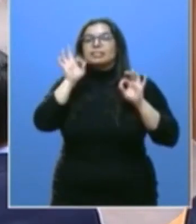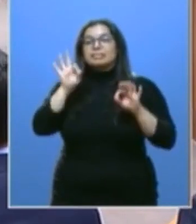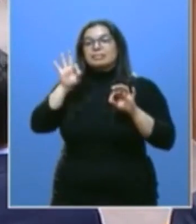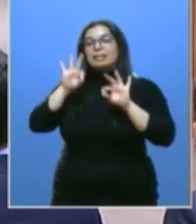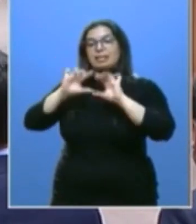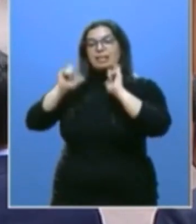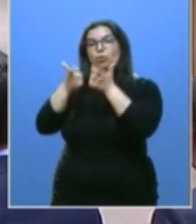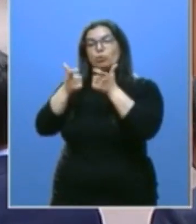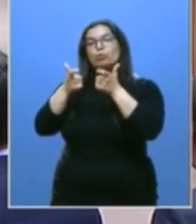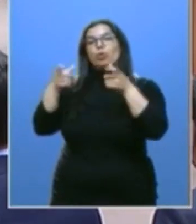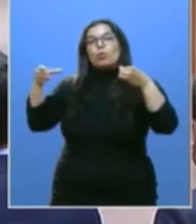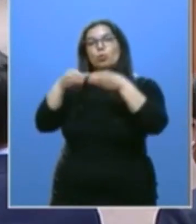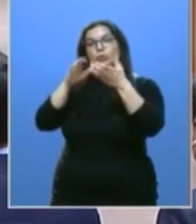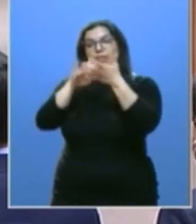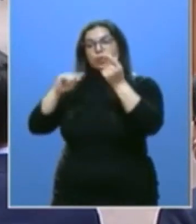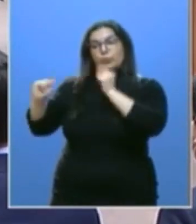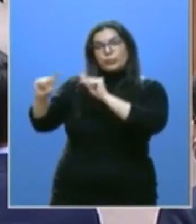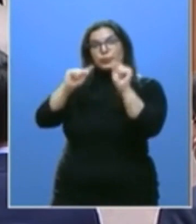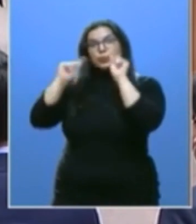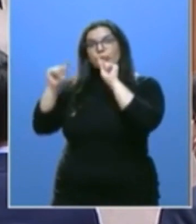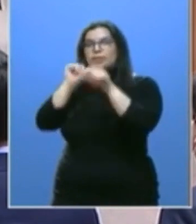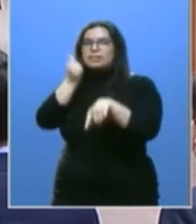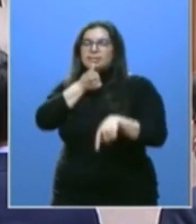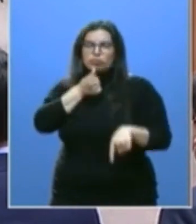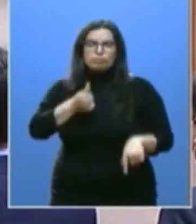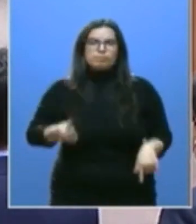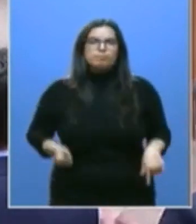de la junta de castilla y léon